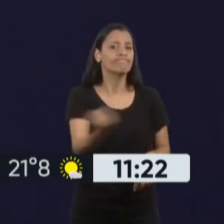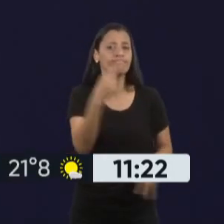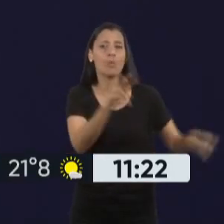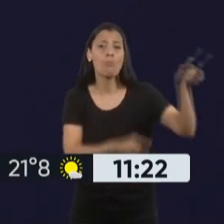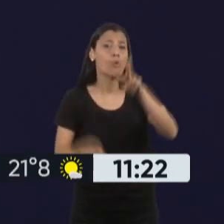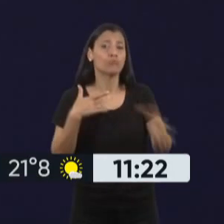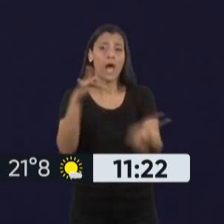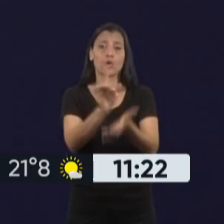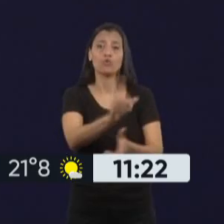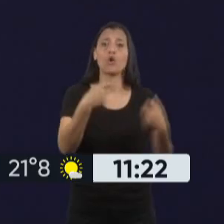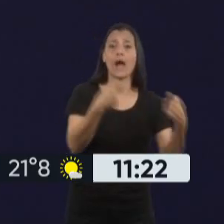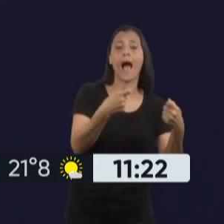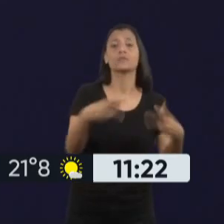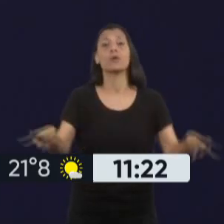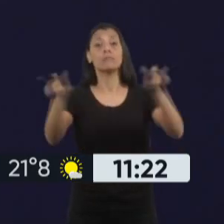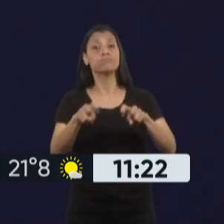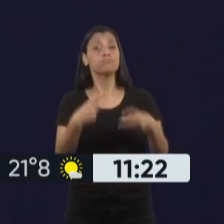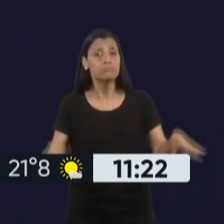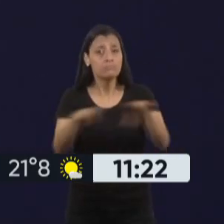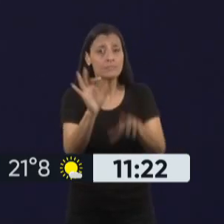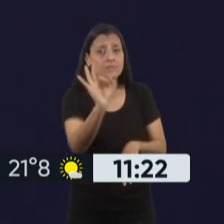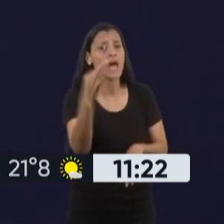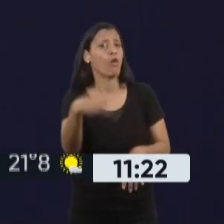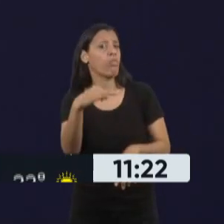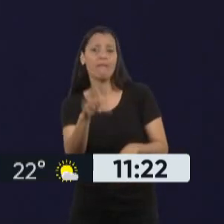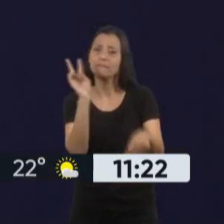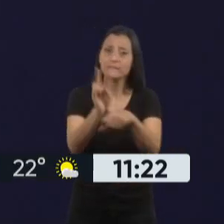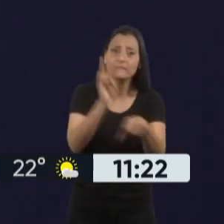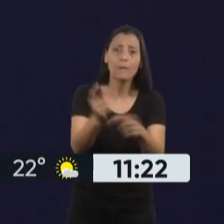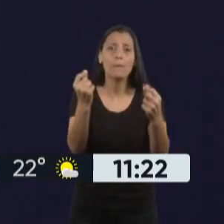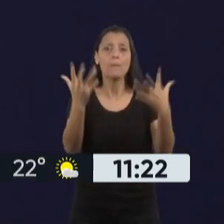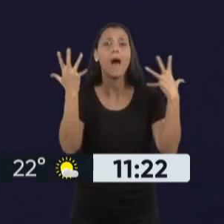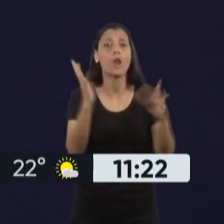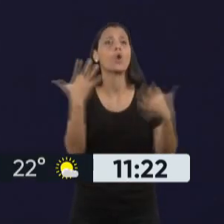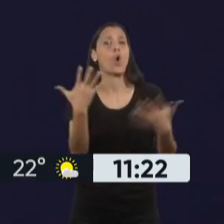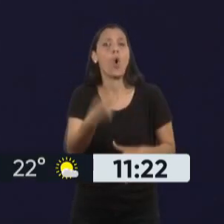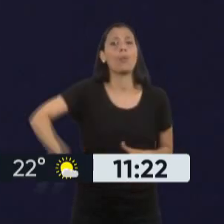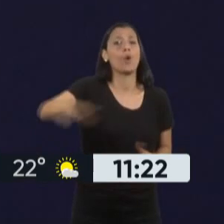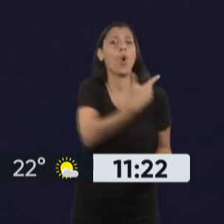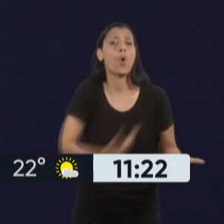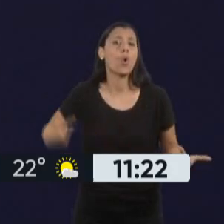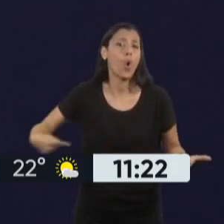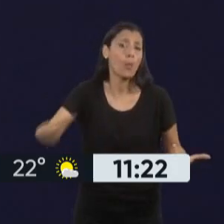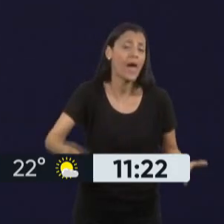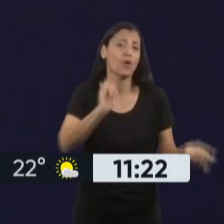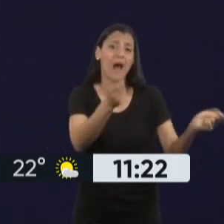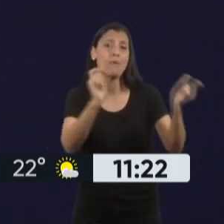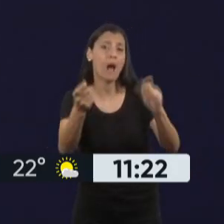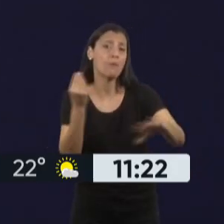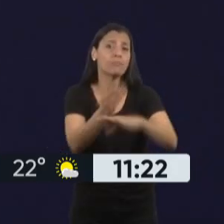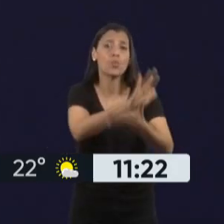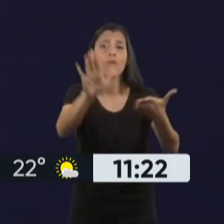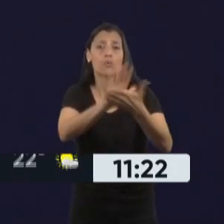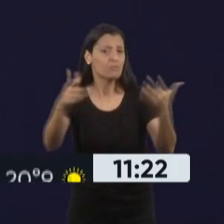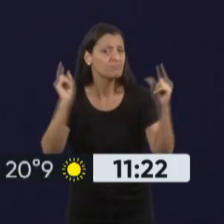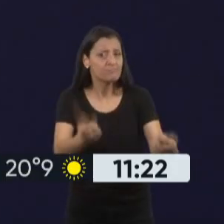equilibrio en las cuentas públicas. Por supuesto que tiene que ser una política de todos los gobiernos, sea el gobierno nacional, como es la nuestra y